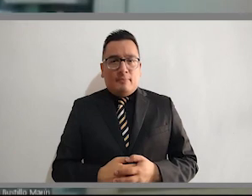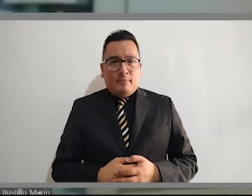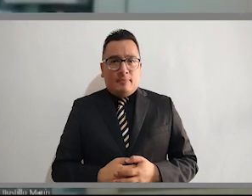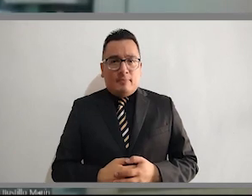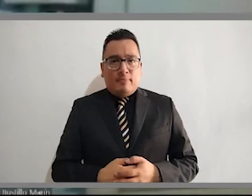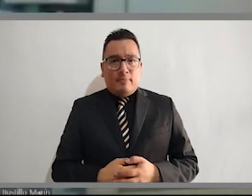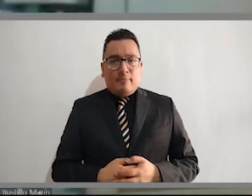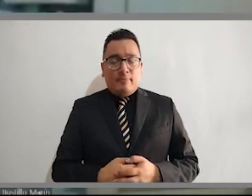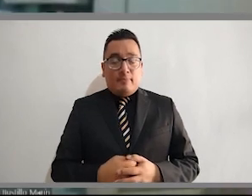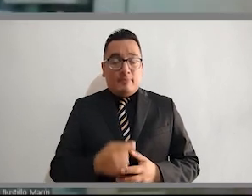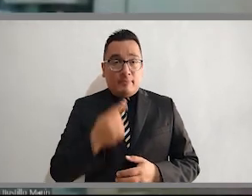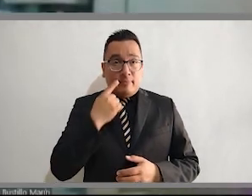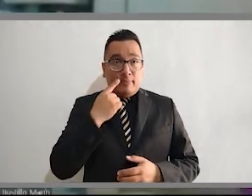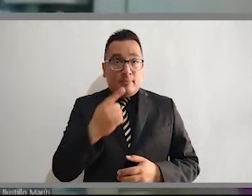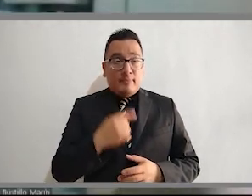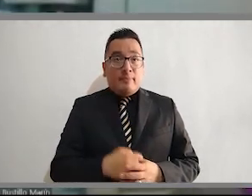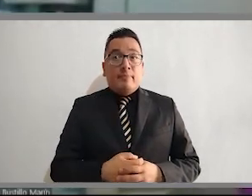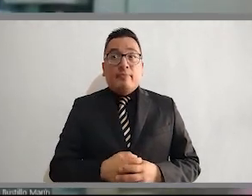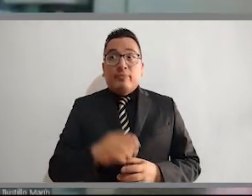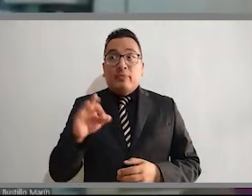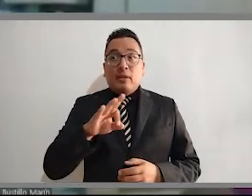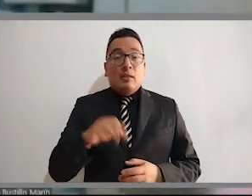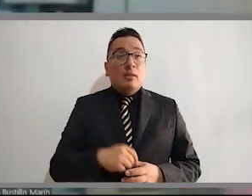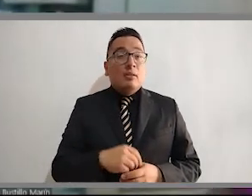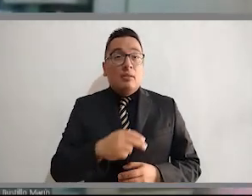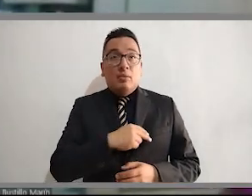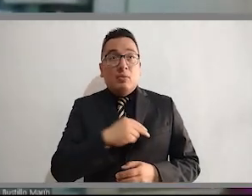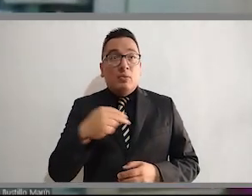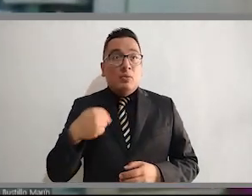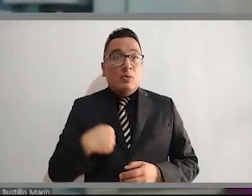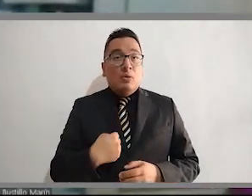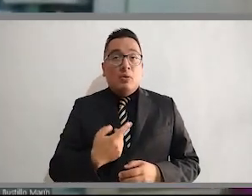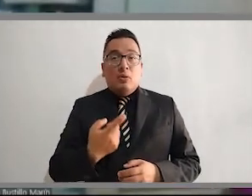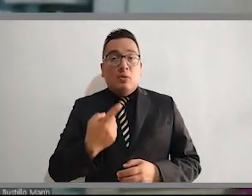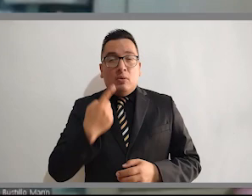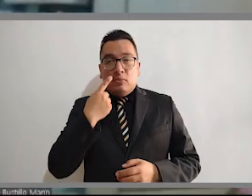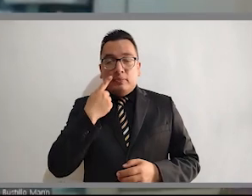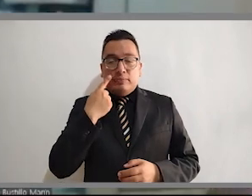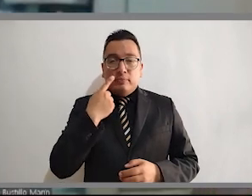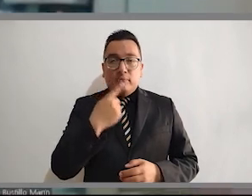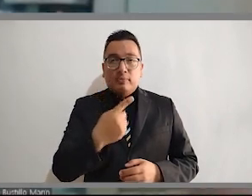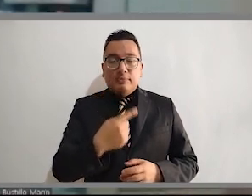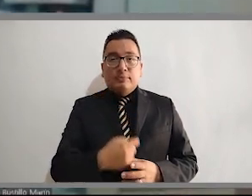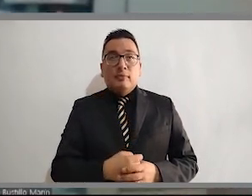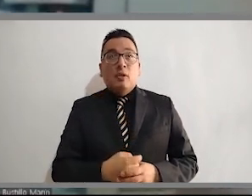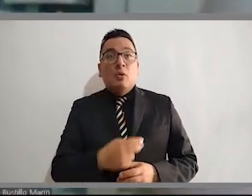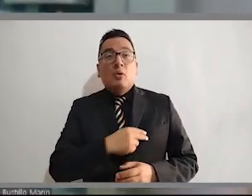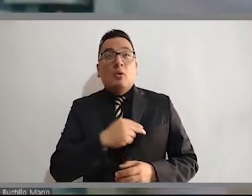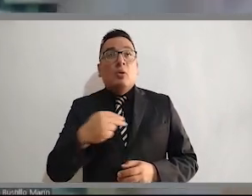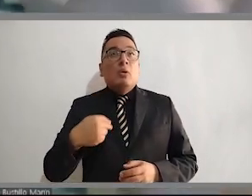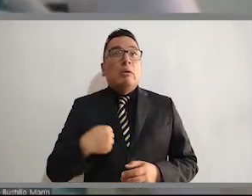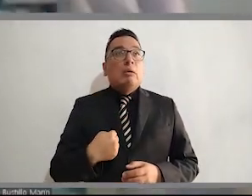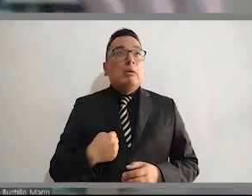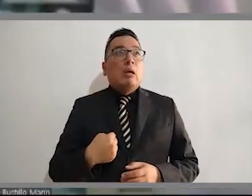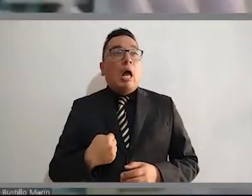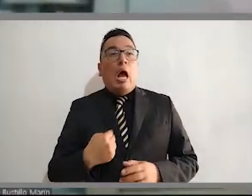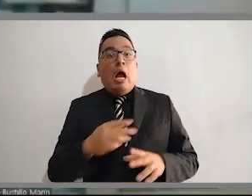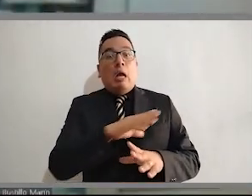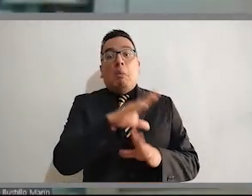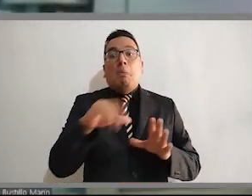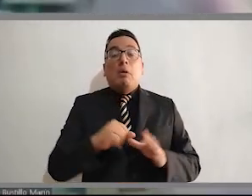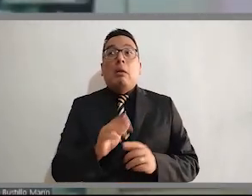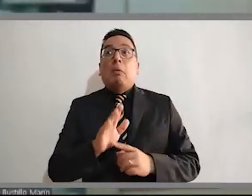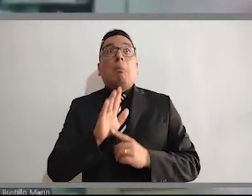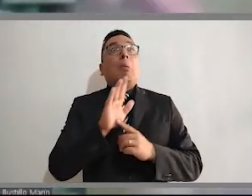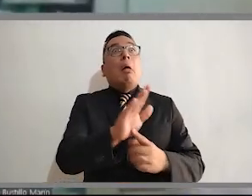si nosotros nos vamos por cualquier acto que no es violencia política de género, estamos, pareciera que divagando en